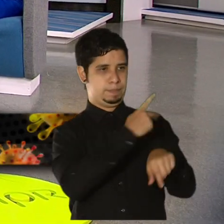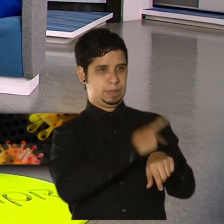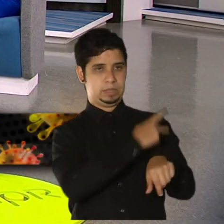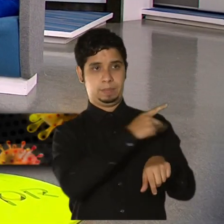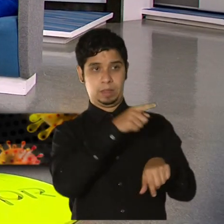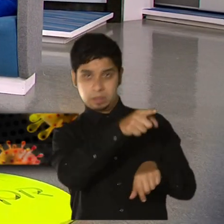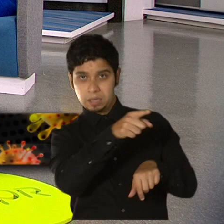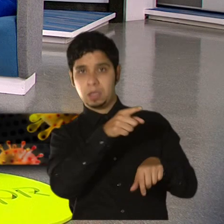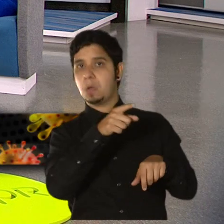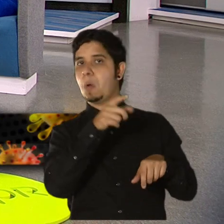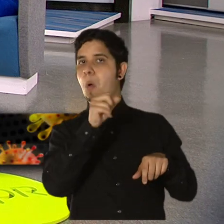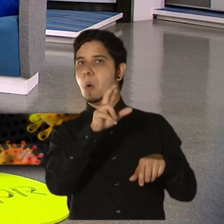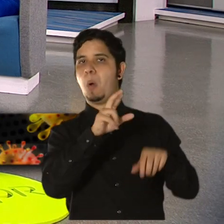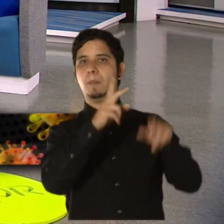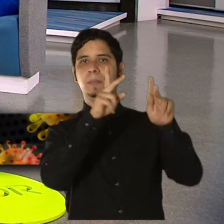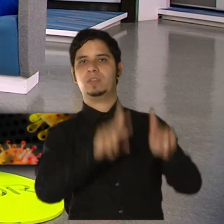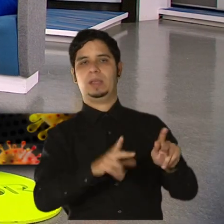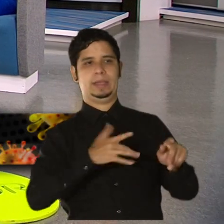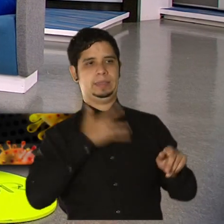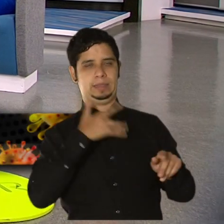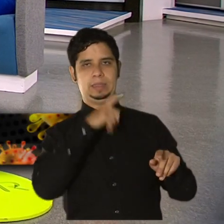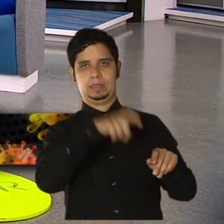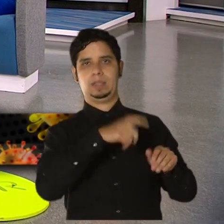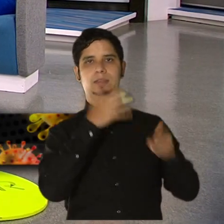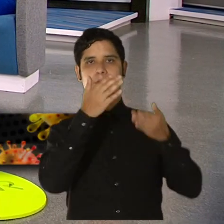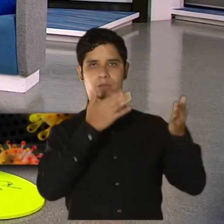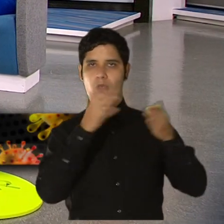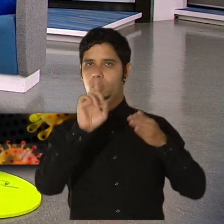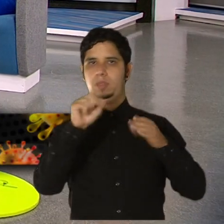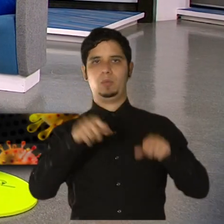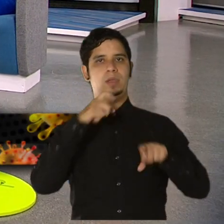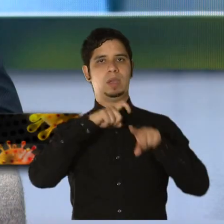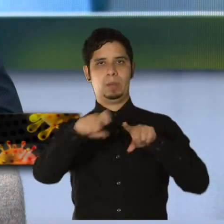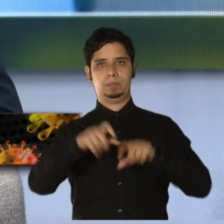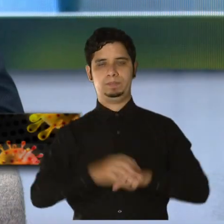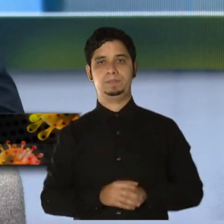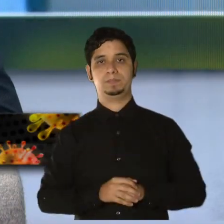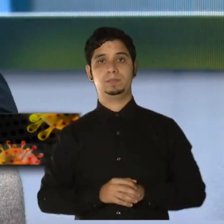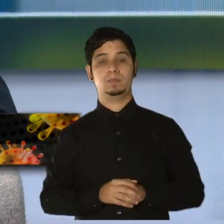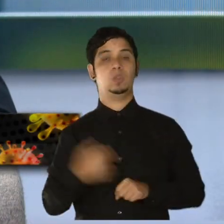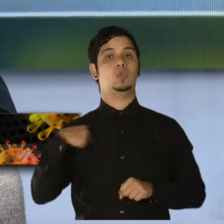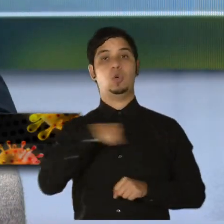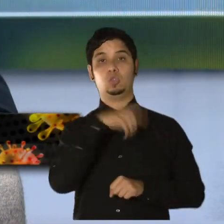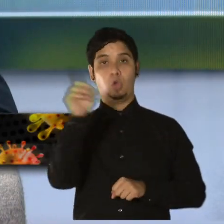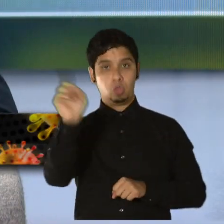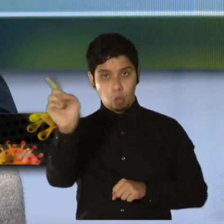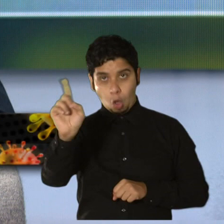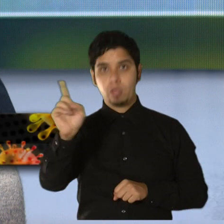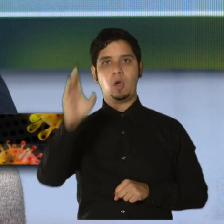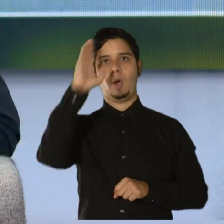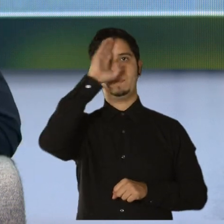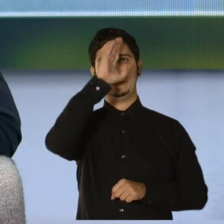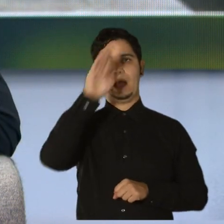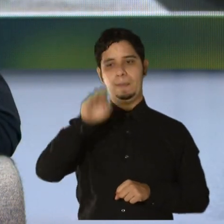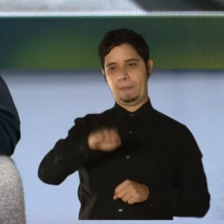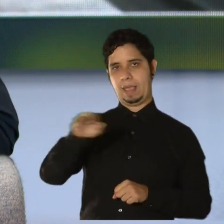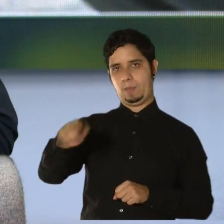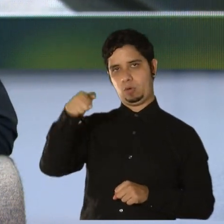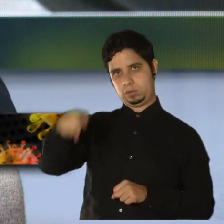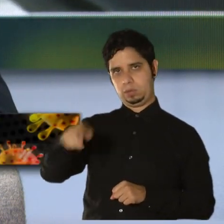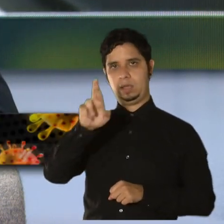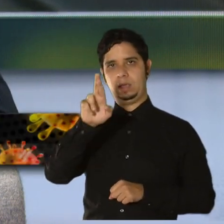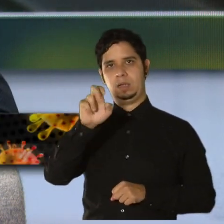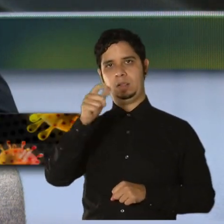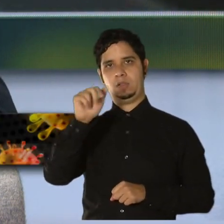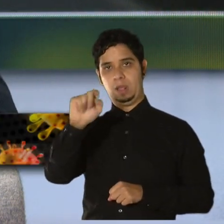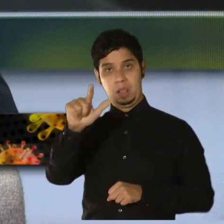o aquella persona que necesite sus servicios, ¿a dónde puede acudir? Estamos ubicados en el Hospital Regional de Bayamón. Puede llegar directamente